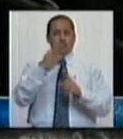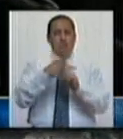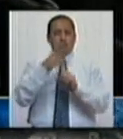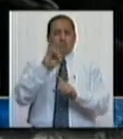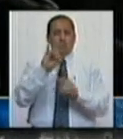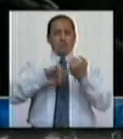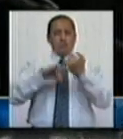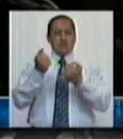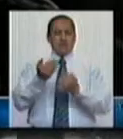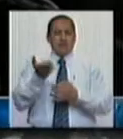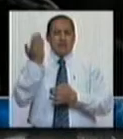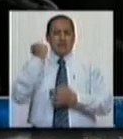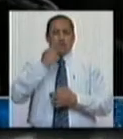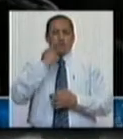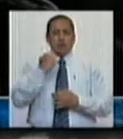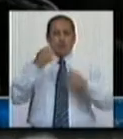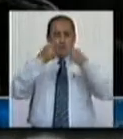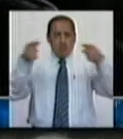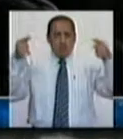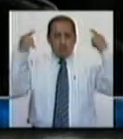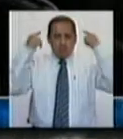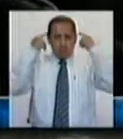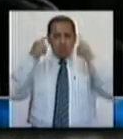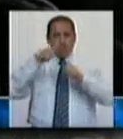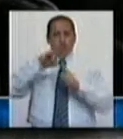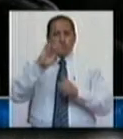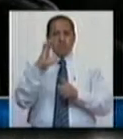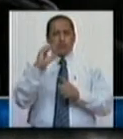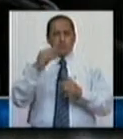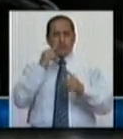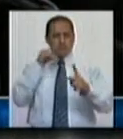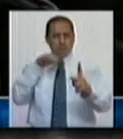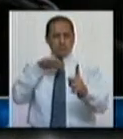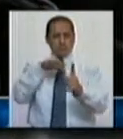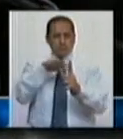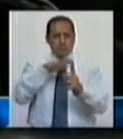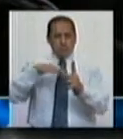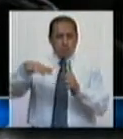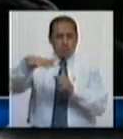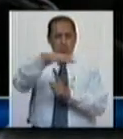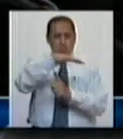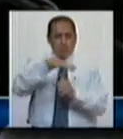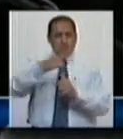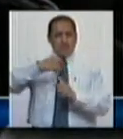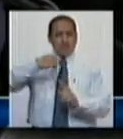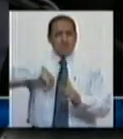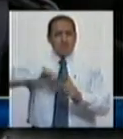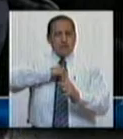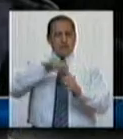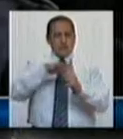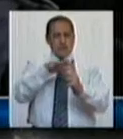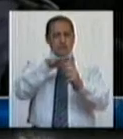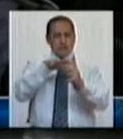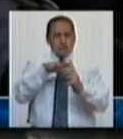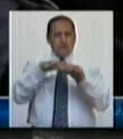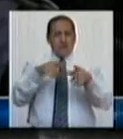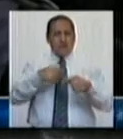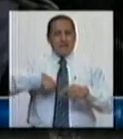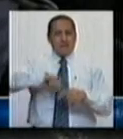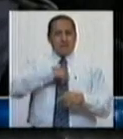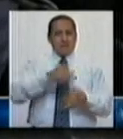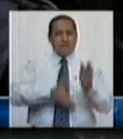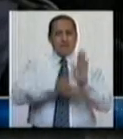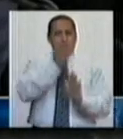de Túpac Amaru II, cercaba las huestes españolas que estaban en Lima. Se estaban retirando los españoles a